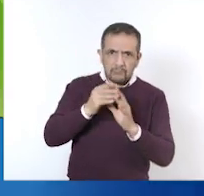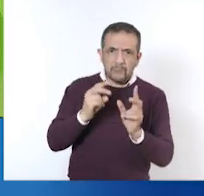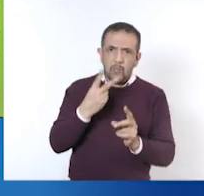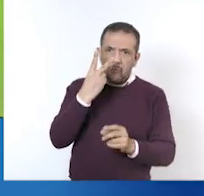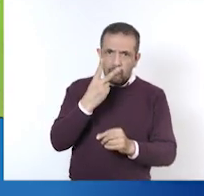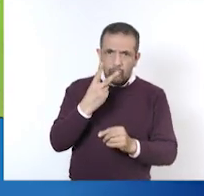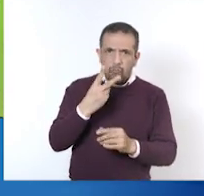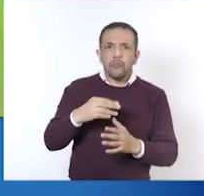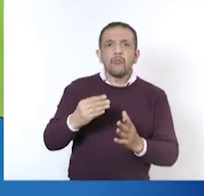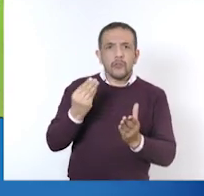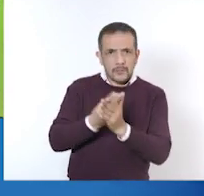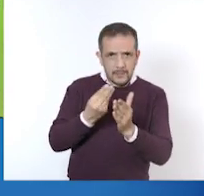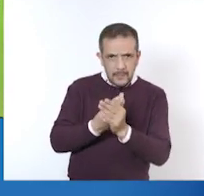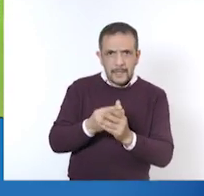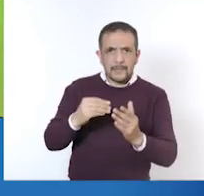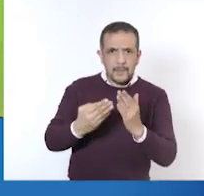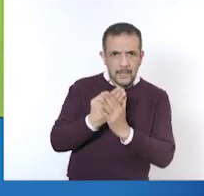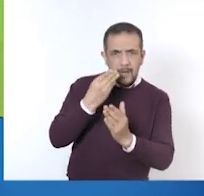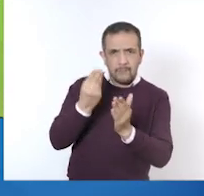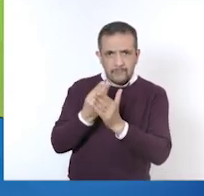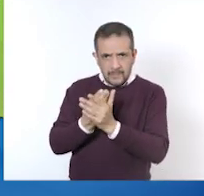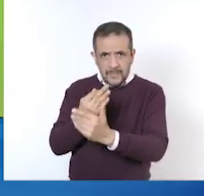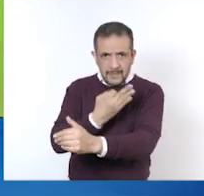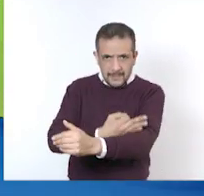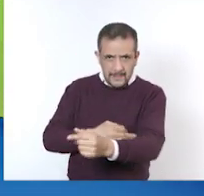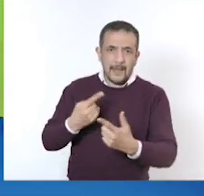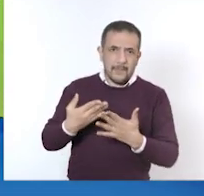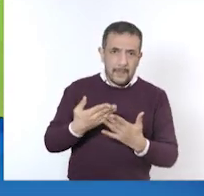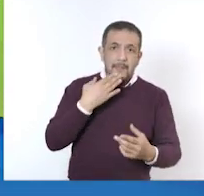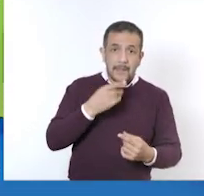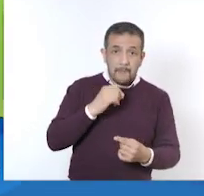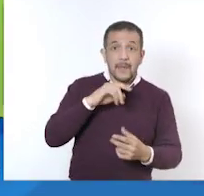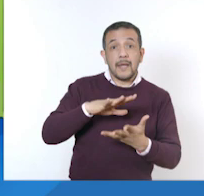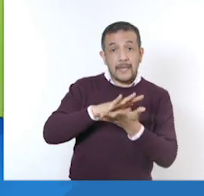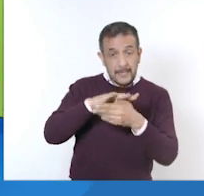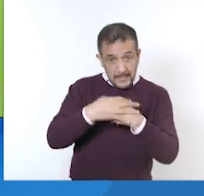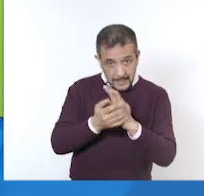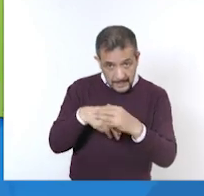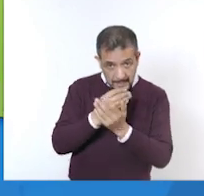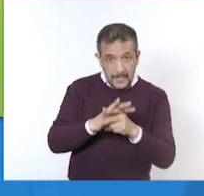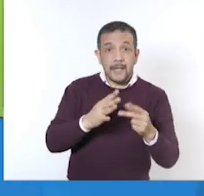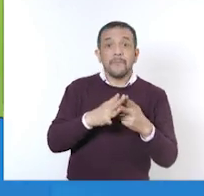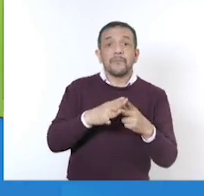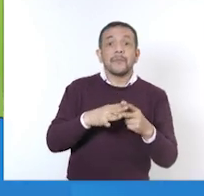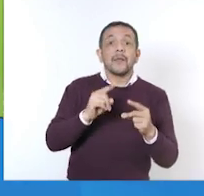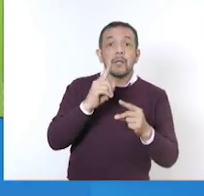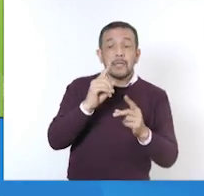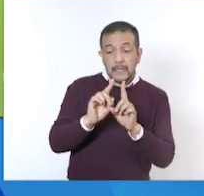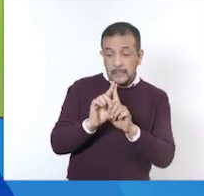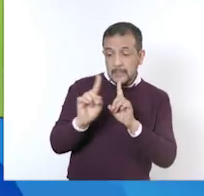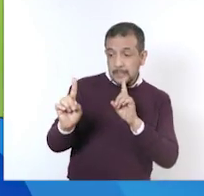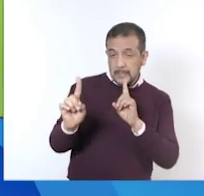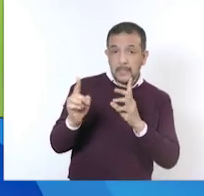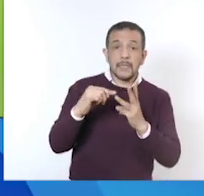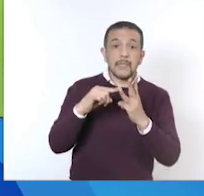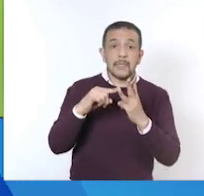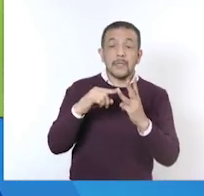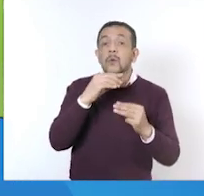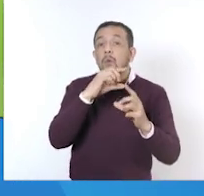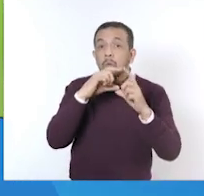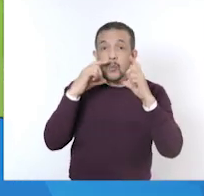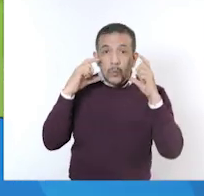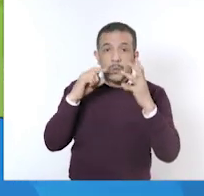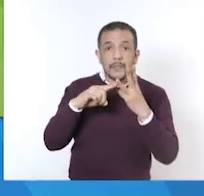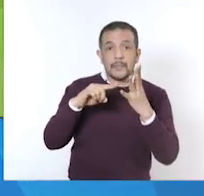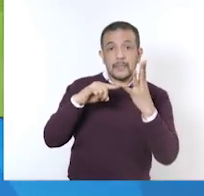que sigan tomando las medidas de higiene, lavarse las manos, estar a sana distancia de 1 metro, usar